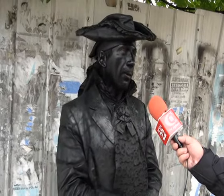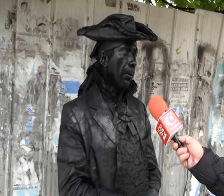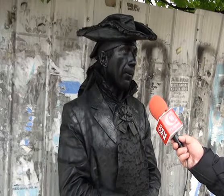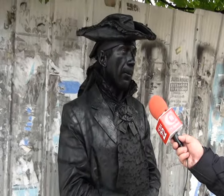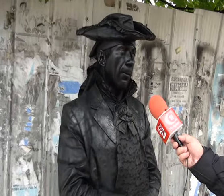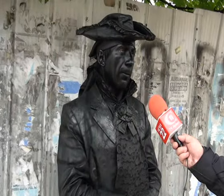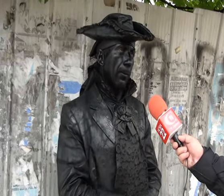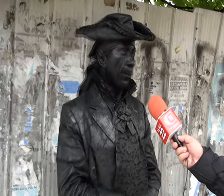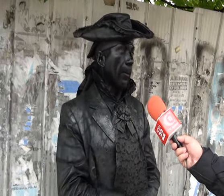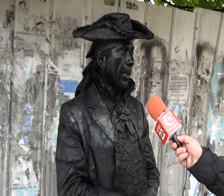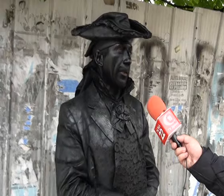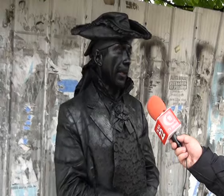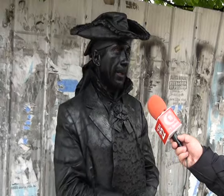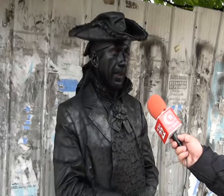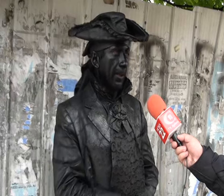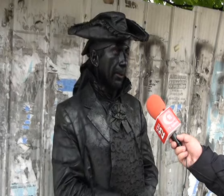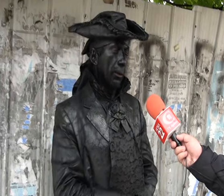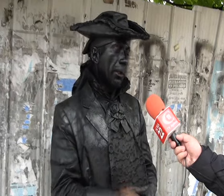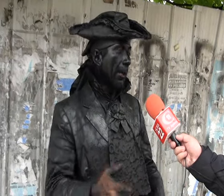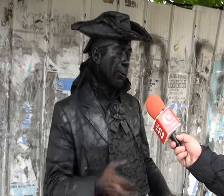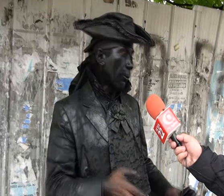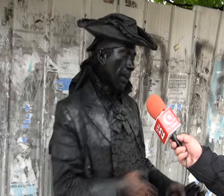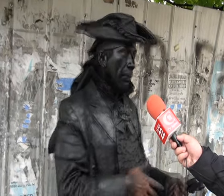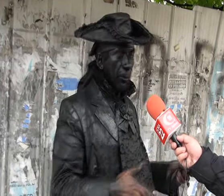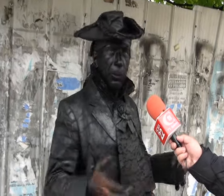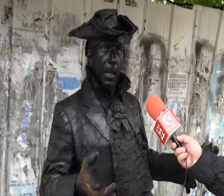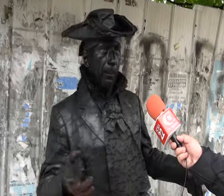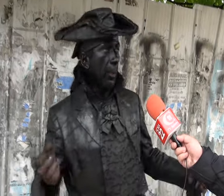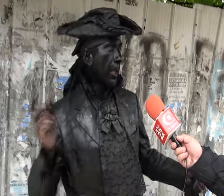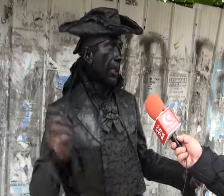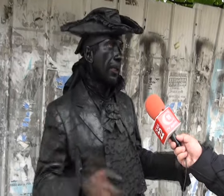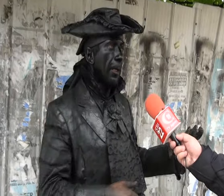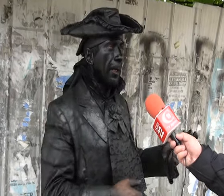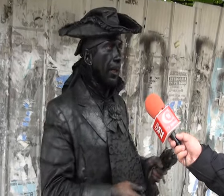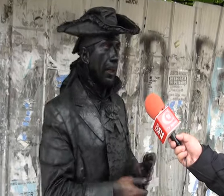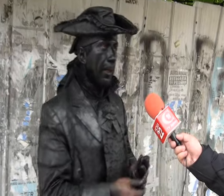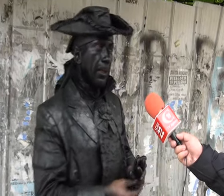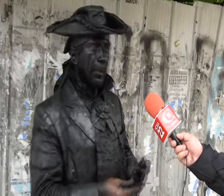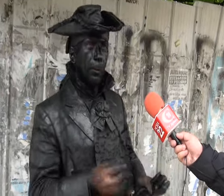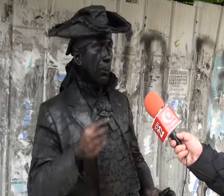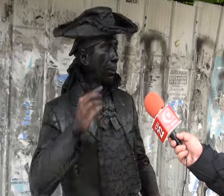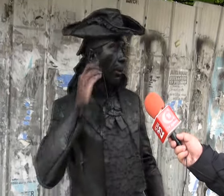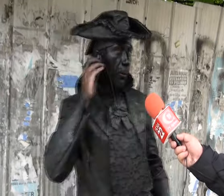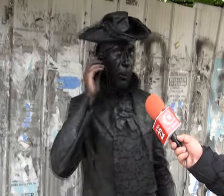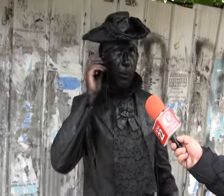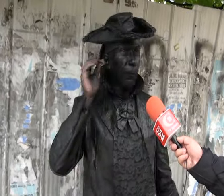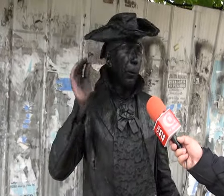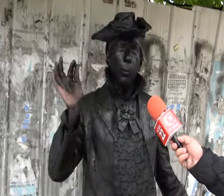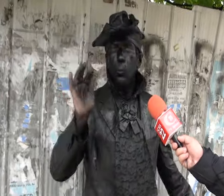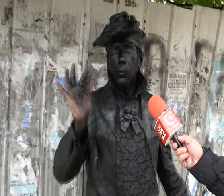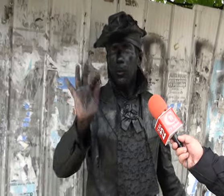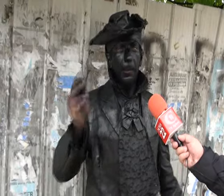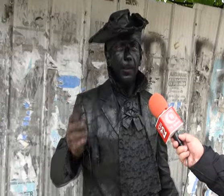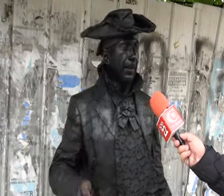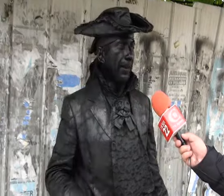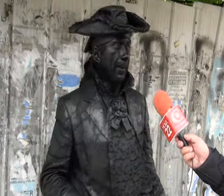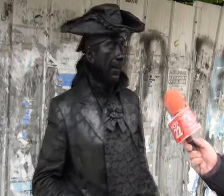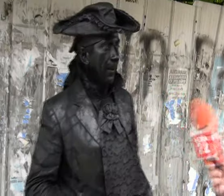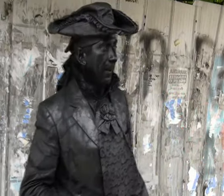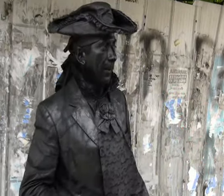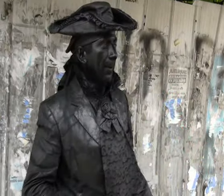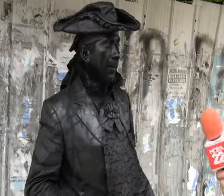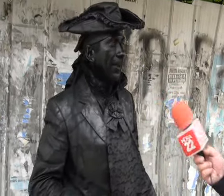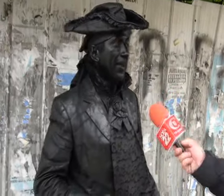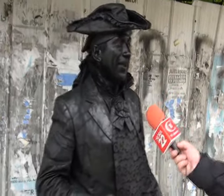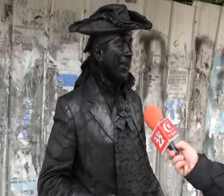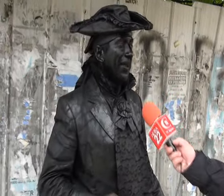moneda cuando me la echa. Estoy tan acostumbrado al sonido de la moneda que ya cuando estoy con los audífonos yo escucho igual. Los